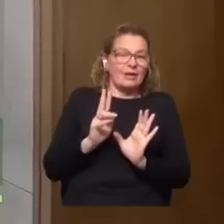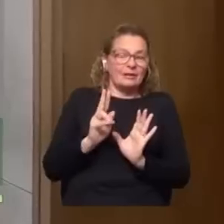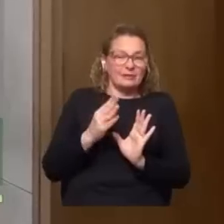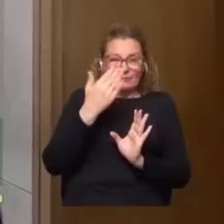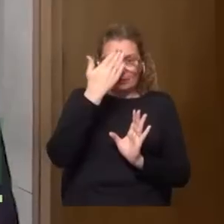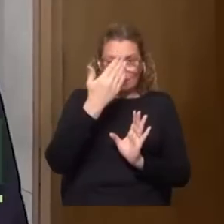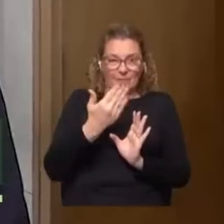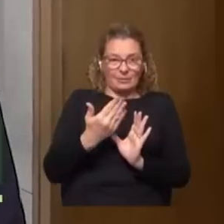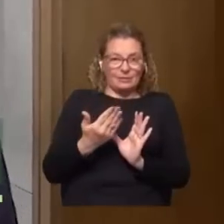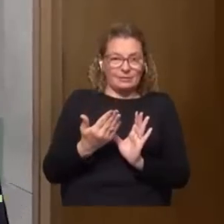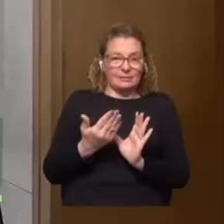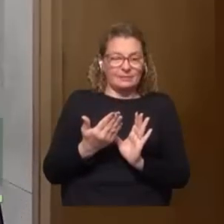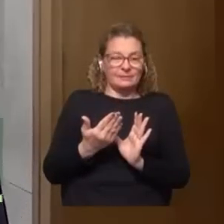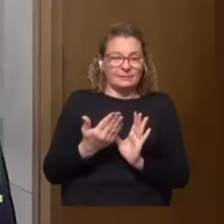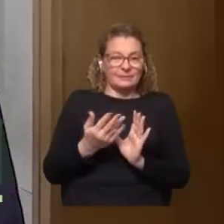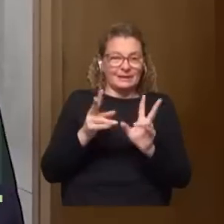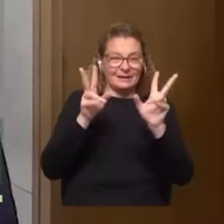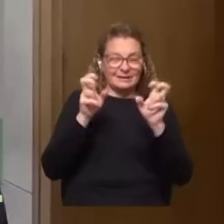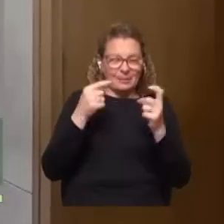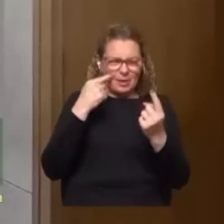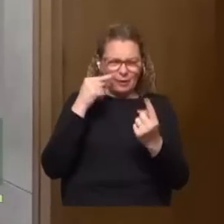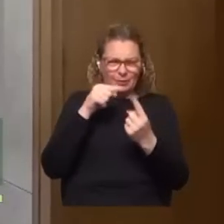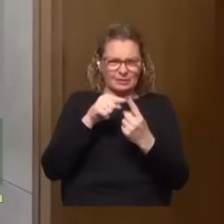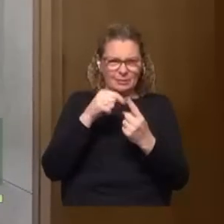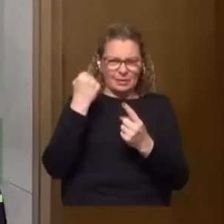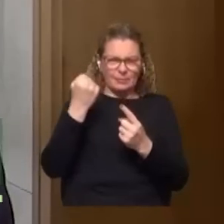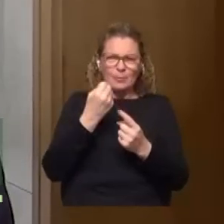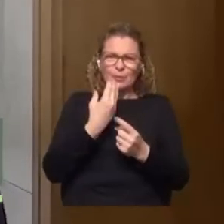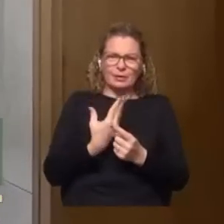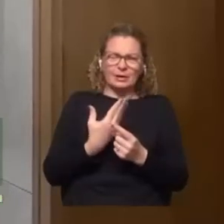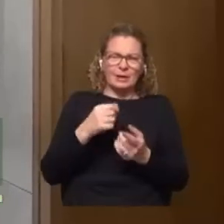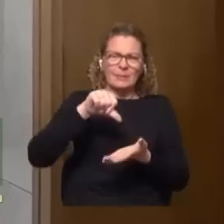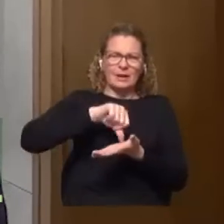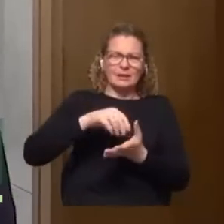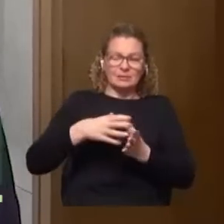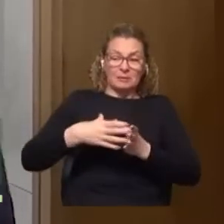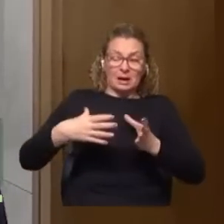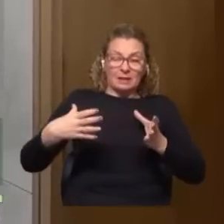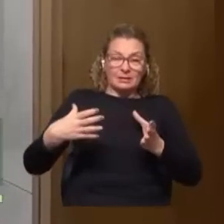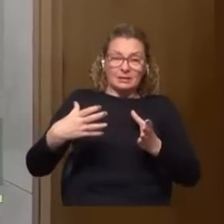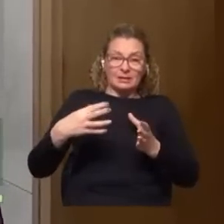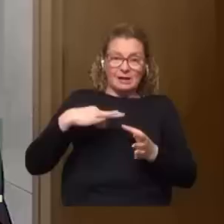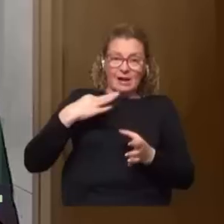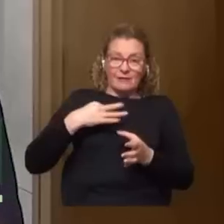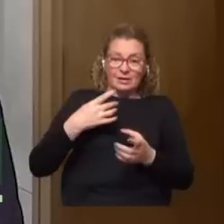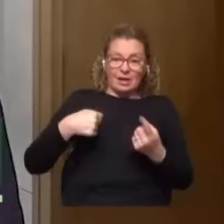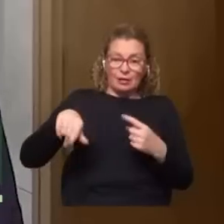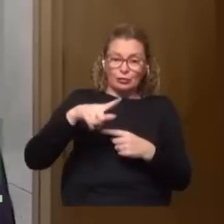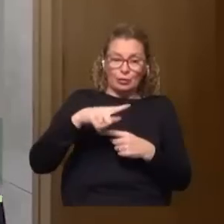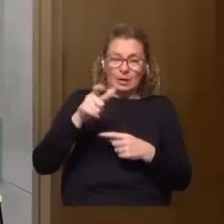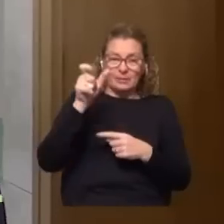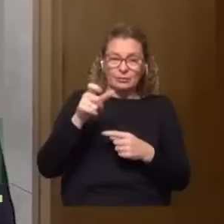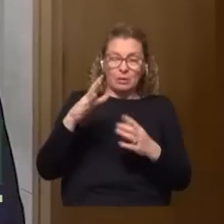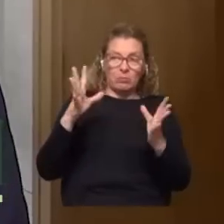del frente amplio el tema central es por qué el país crece y las condiciones de vida de la mayoría de la población